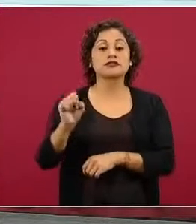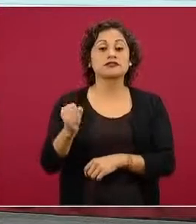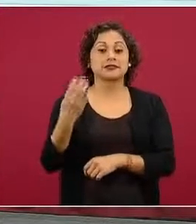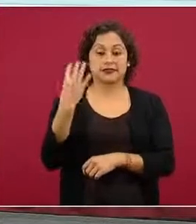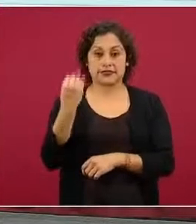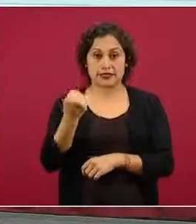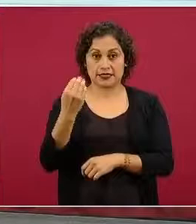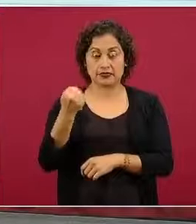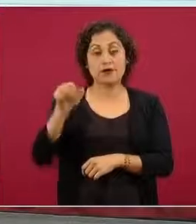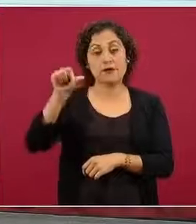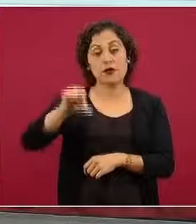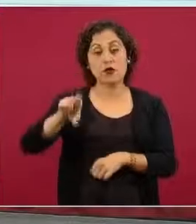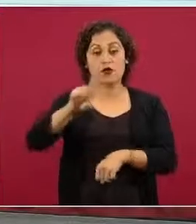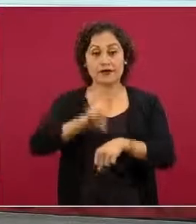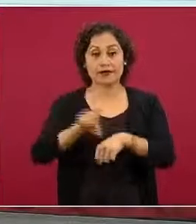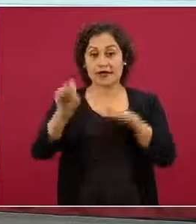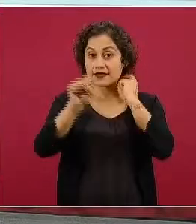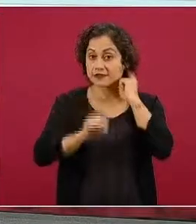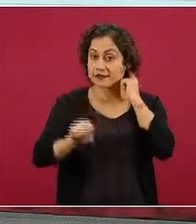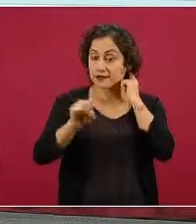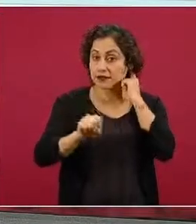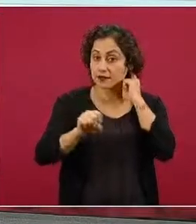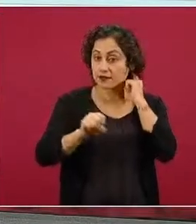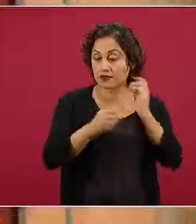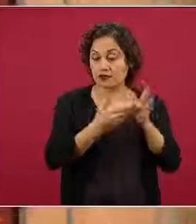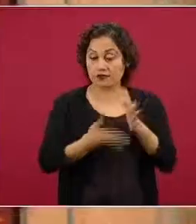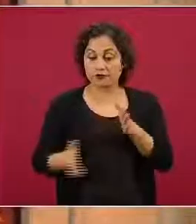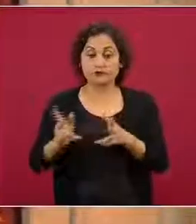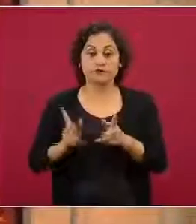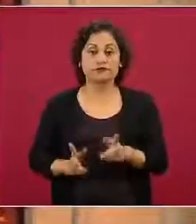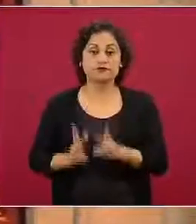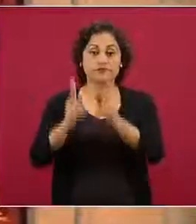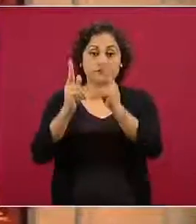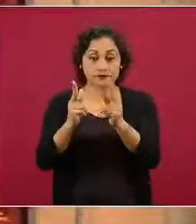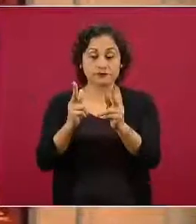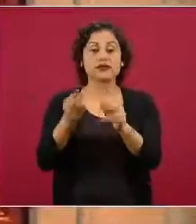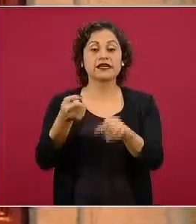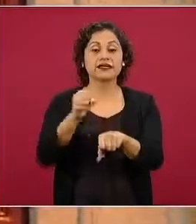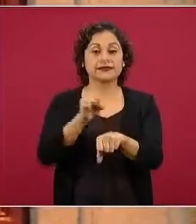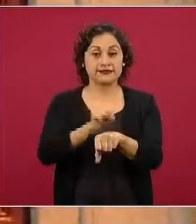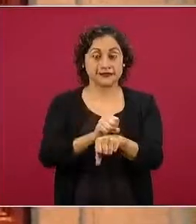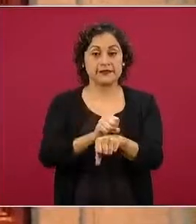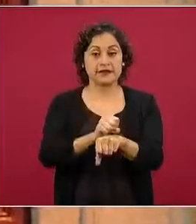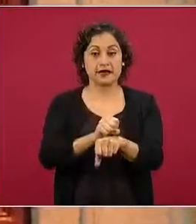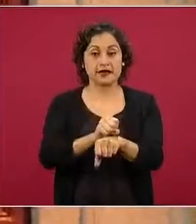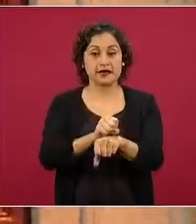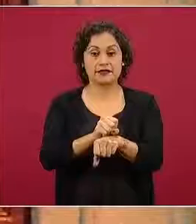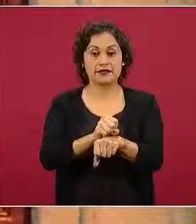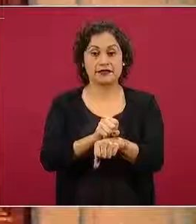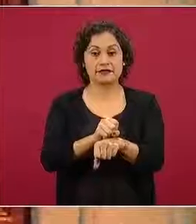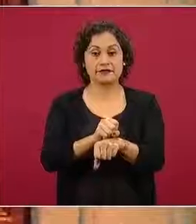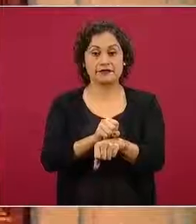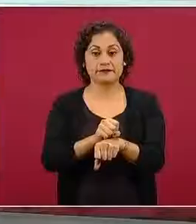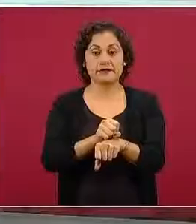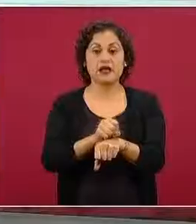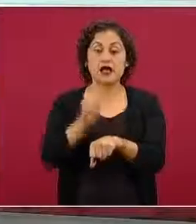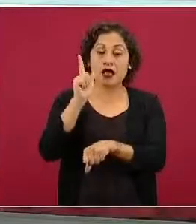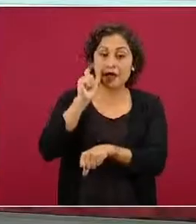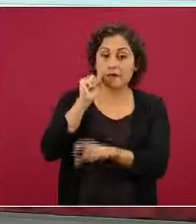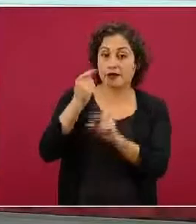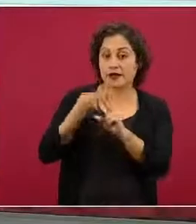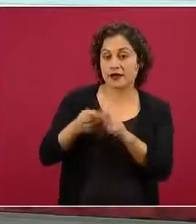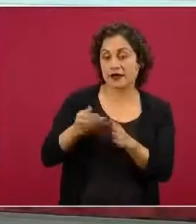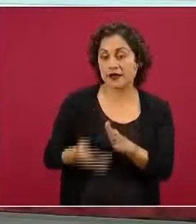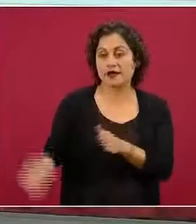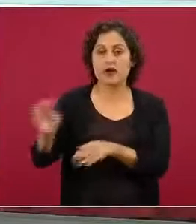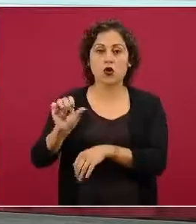269 y hoy, siendo sábado, hoy termina la semana epidemiológica y mañana comienza la